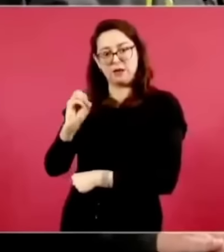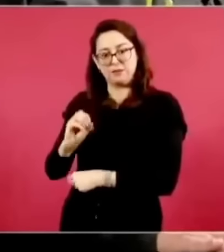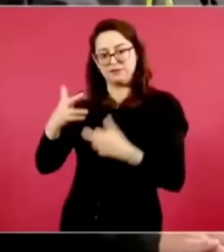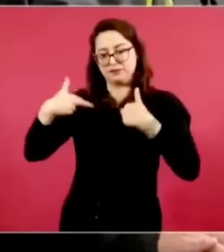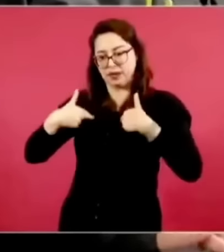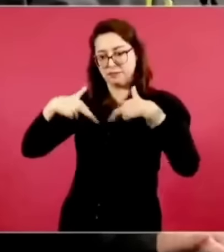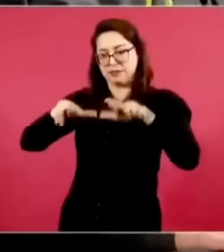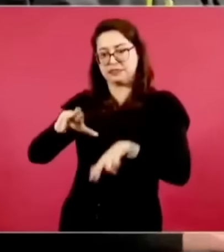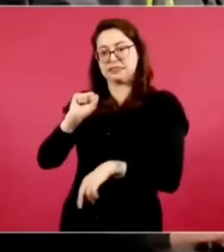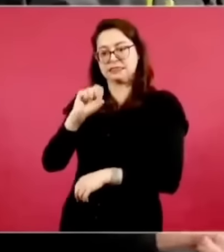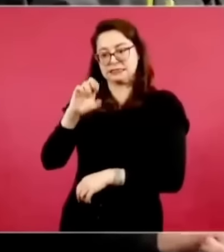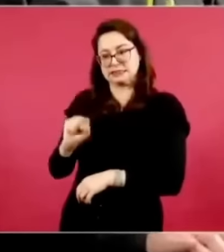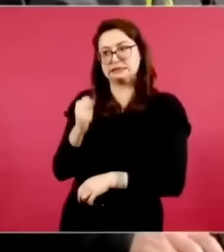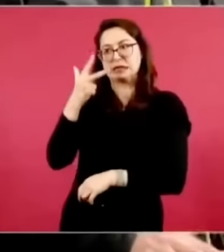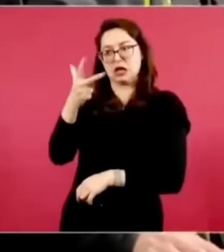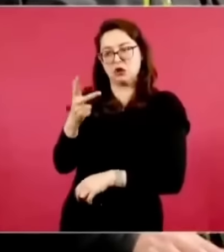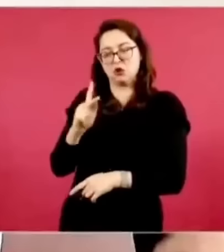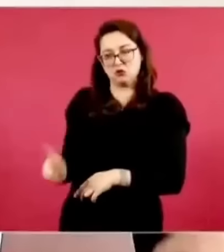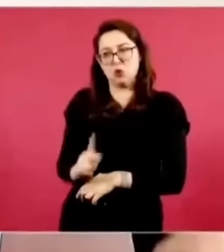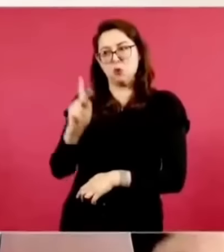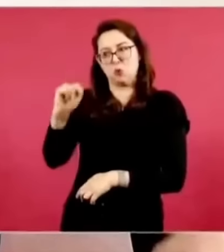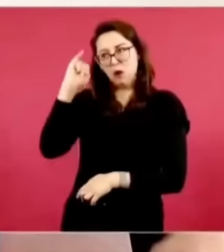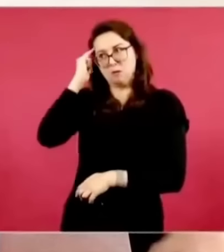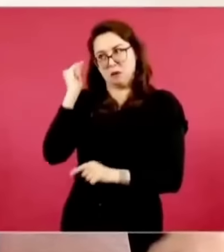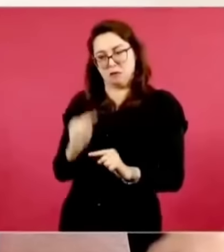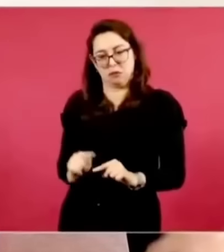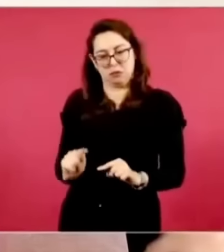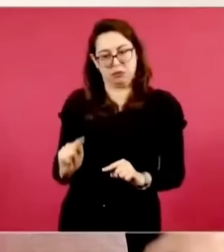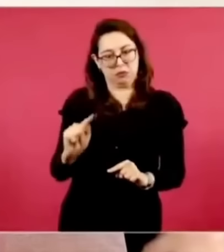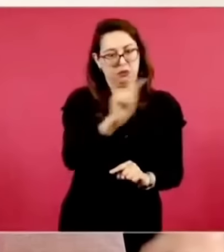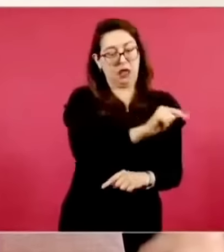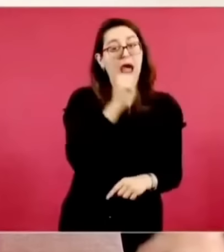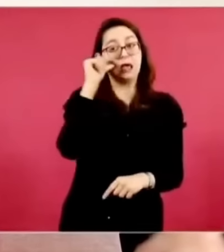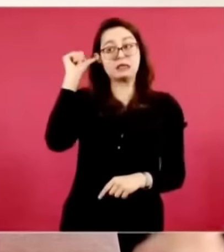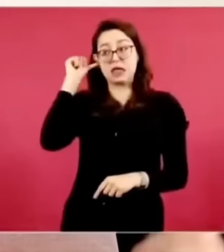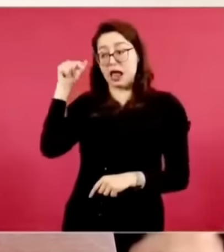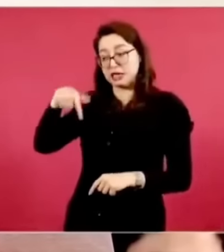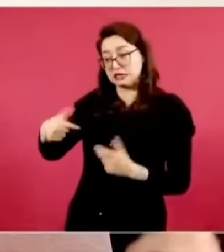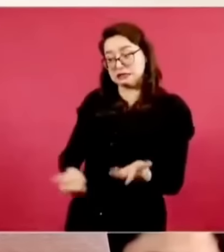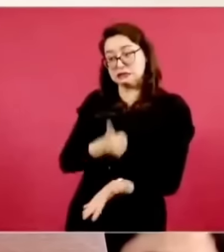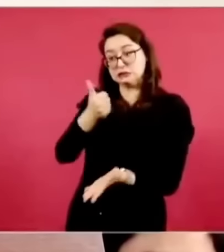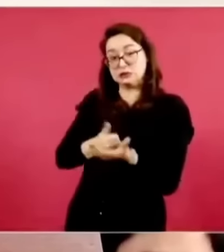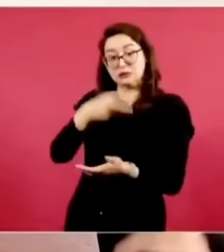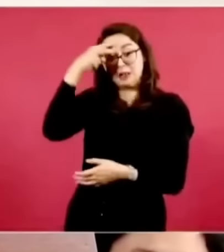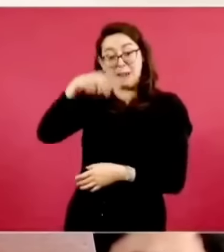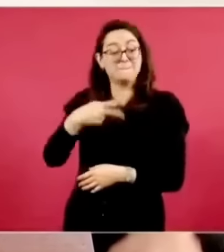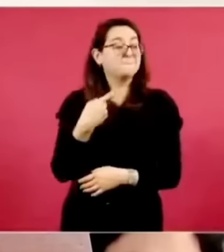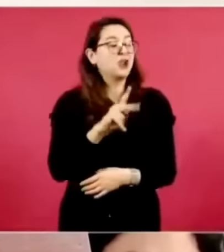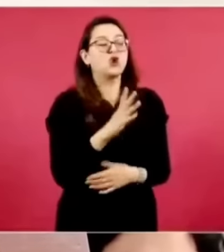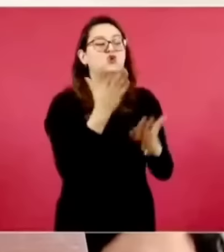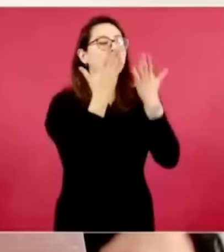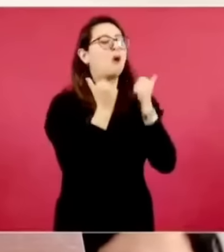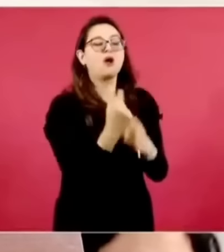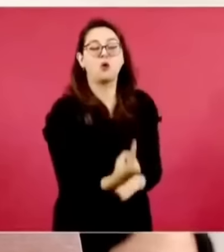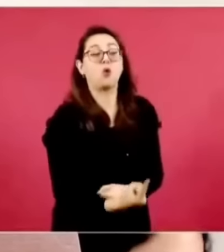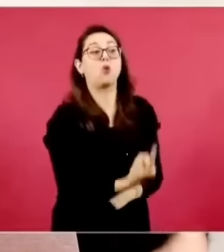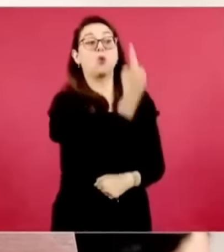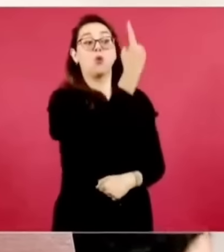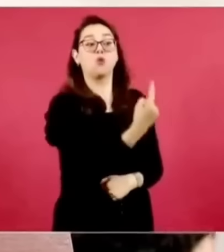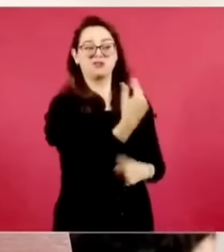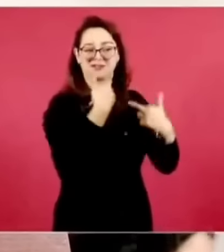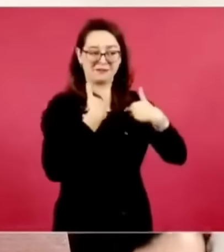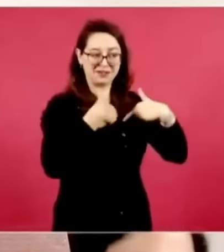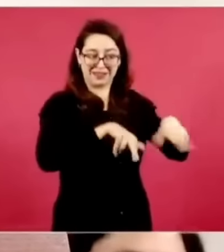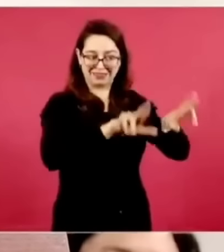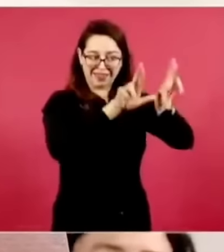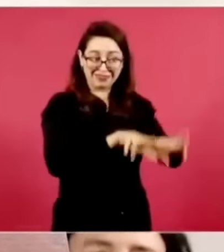originarios y precisamente Ayer estuvo aquí en la Ciudad de México sí pero es que no hay un solo representante O sea